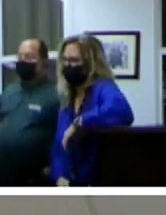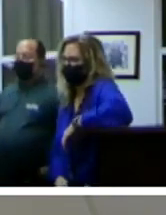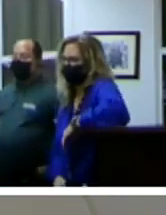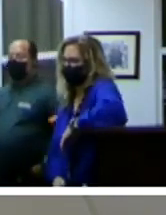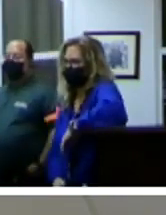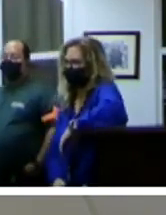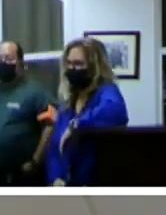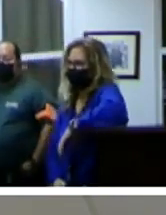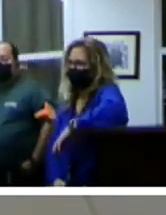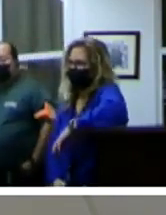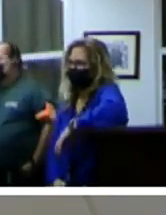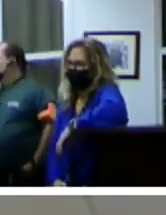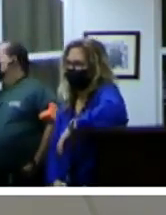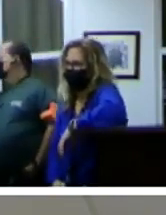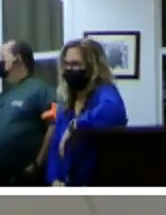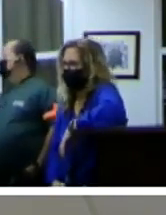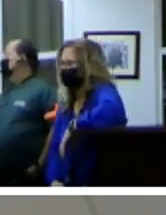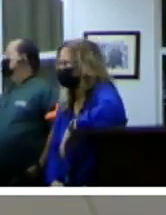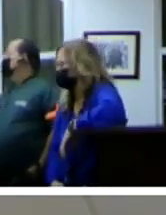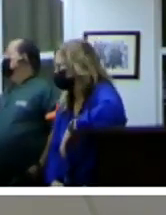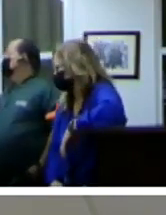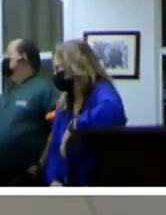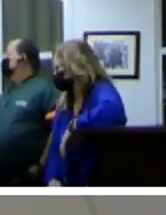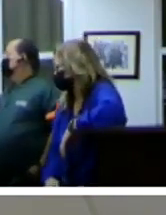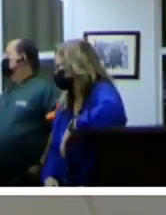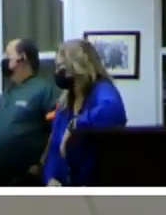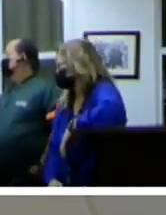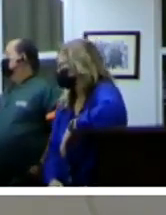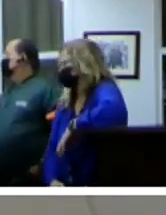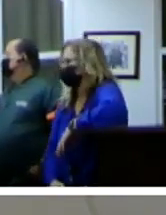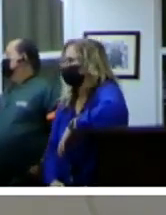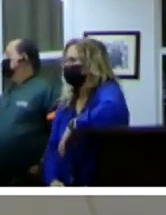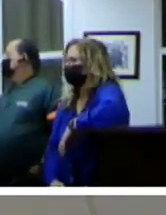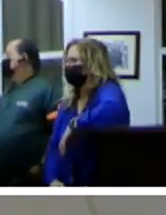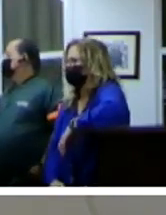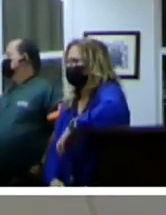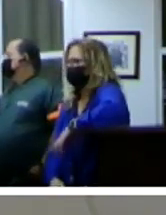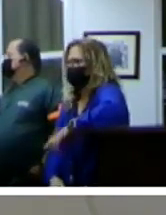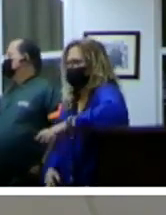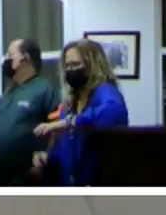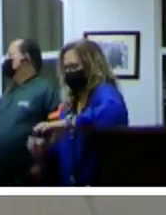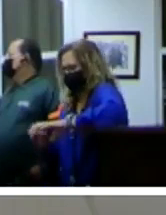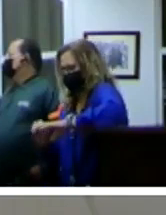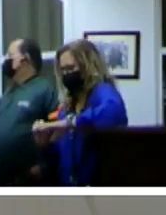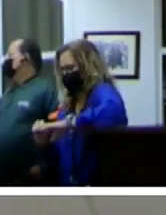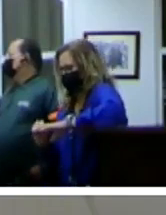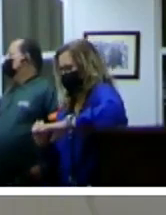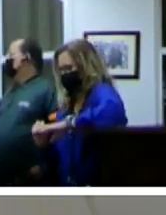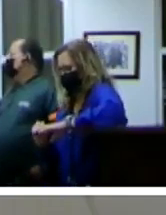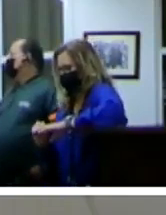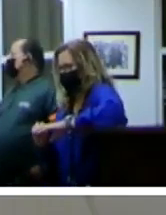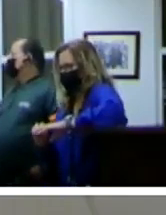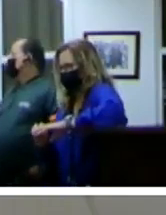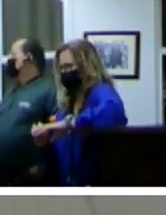Se sometió a la información, ¿verdad? Y todos los años anteriores es comparable los pasados años.